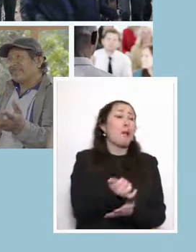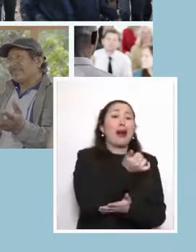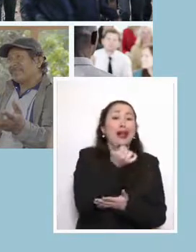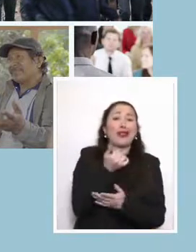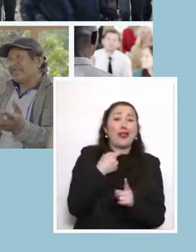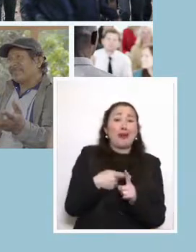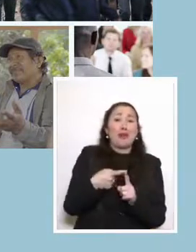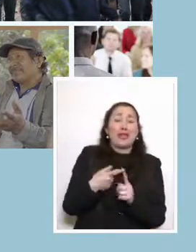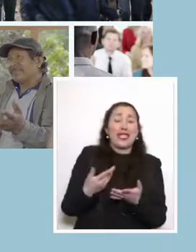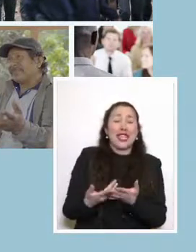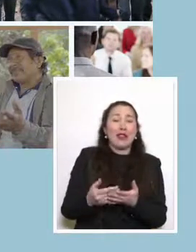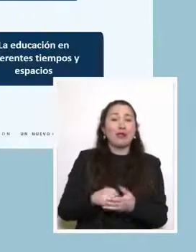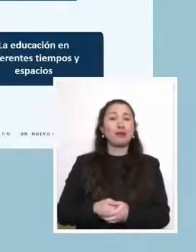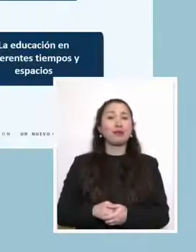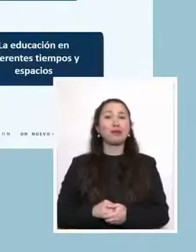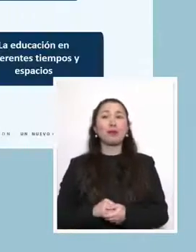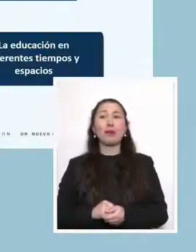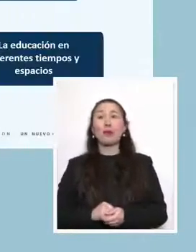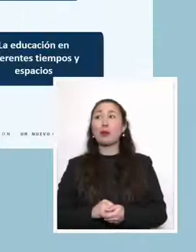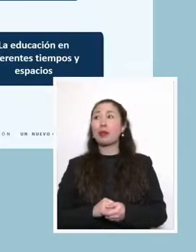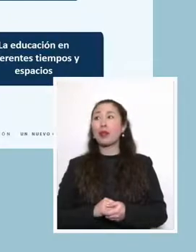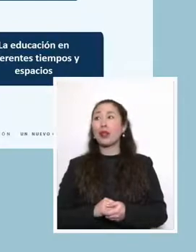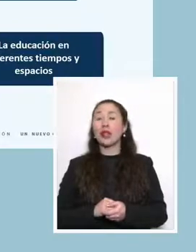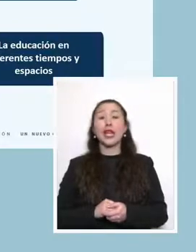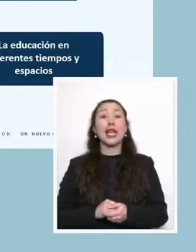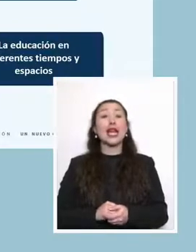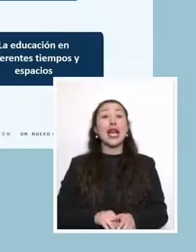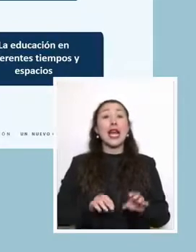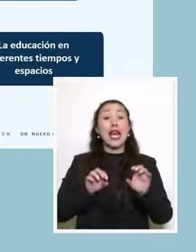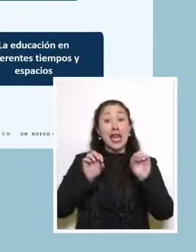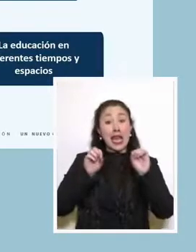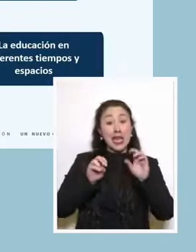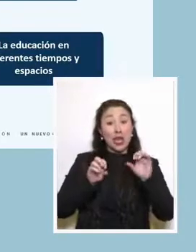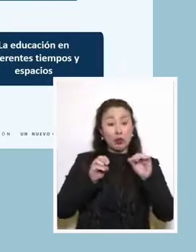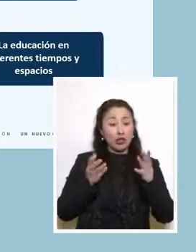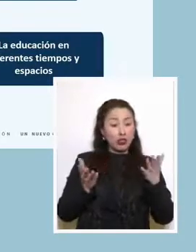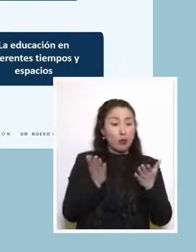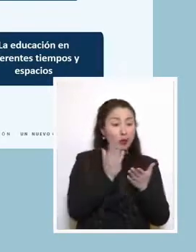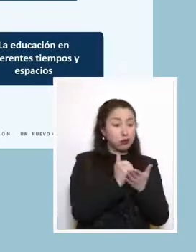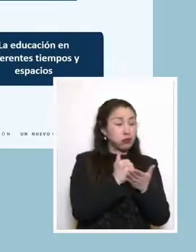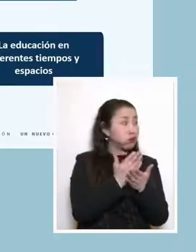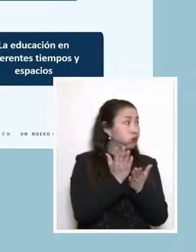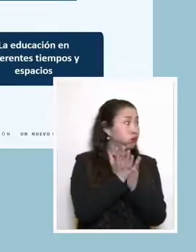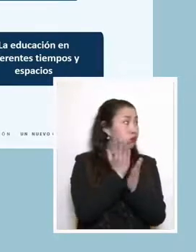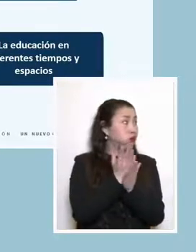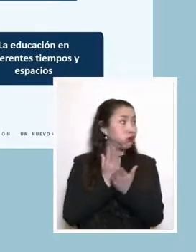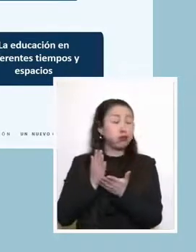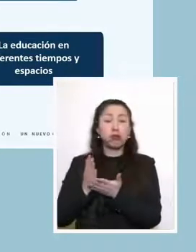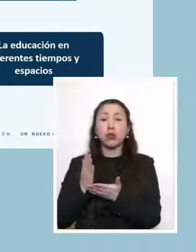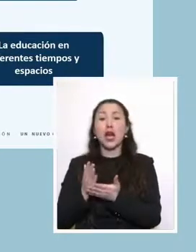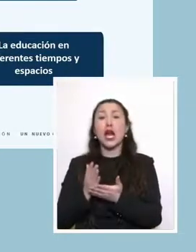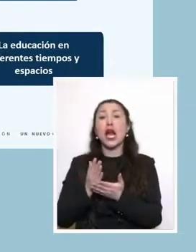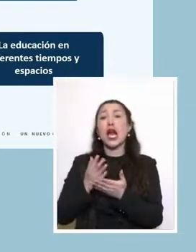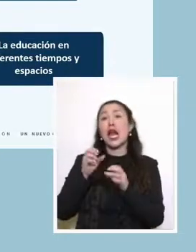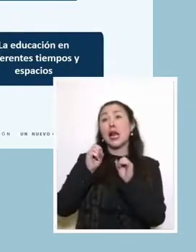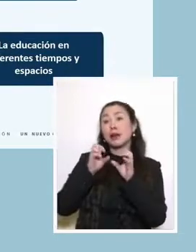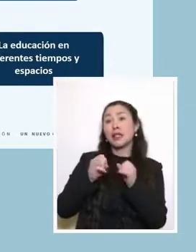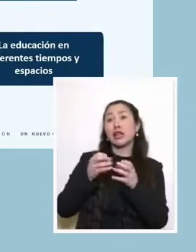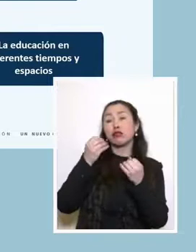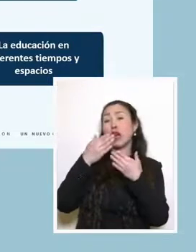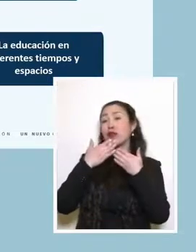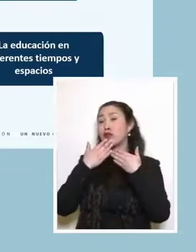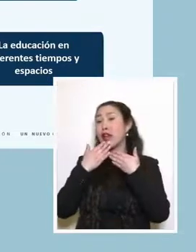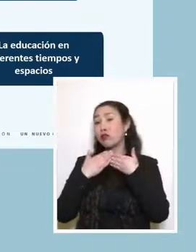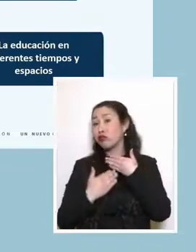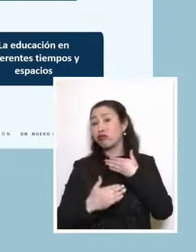La educación, o sea, la manera como se organiza la enseñanza y el aprendizaje a lo largo de la vida,